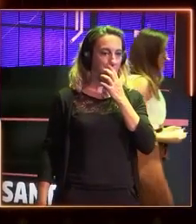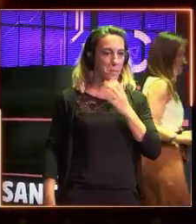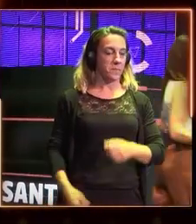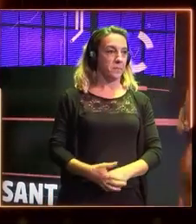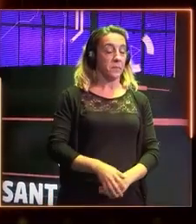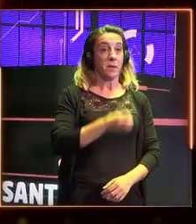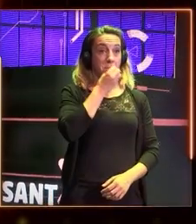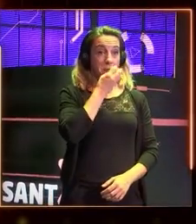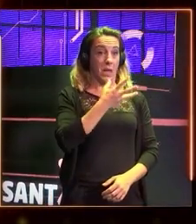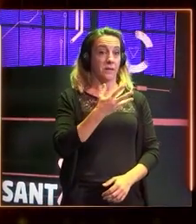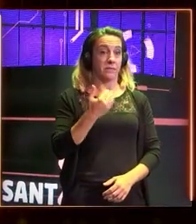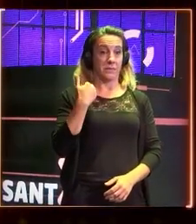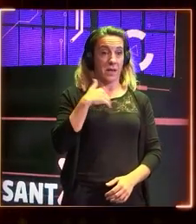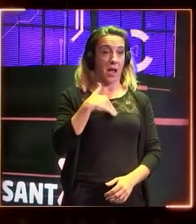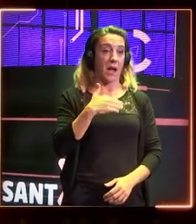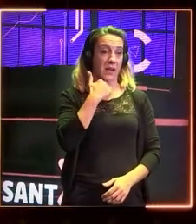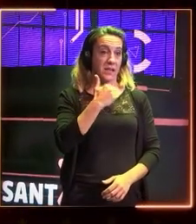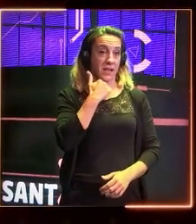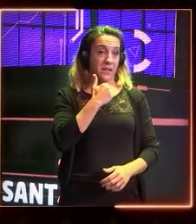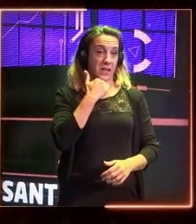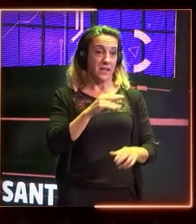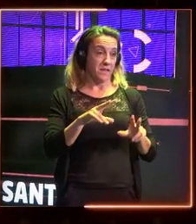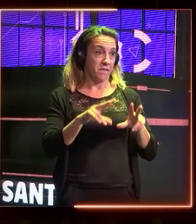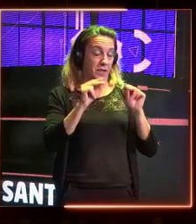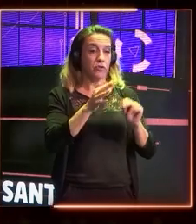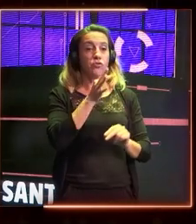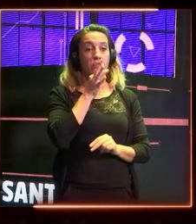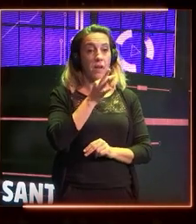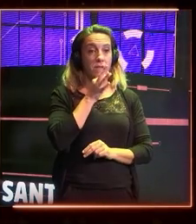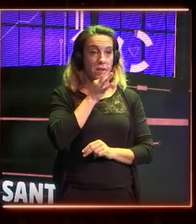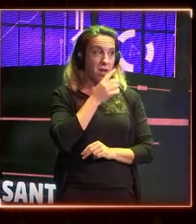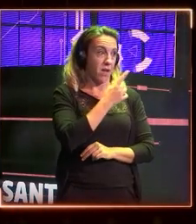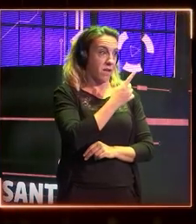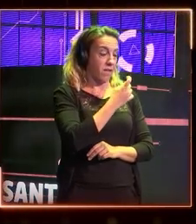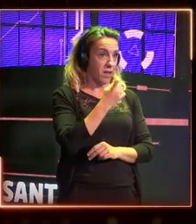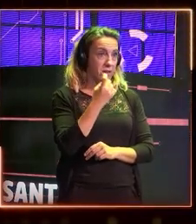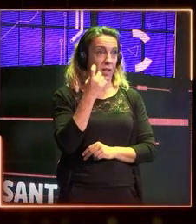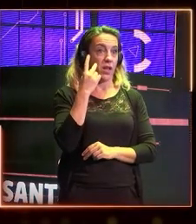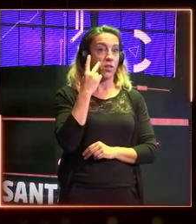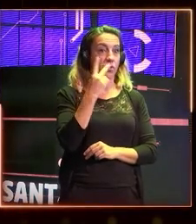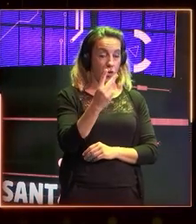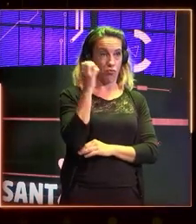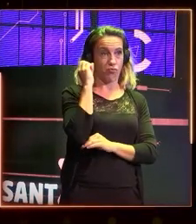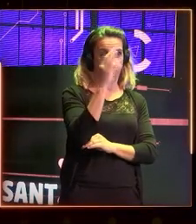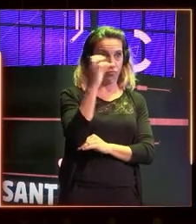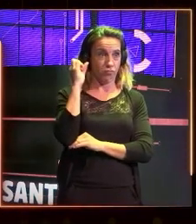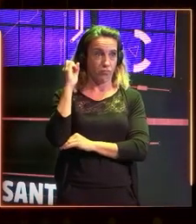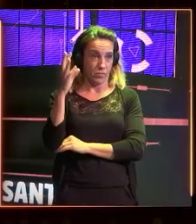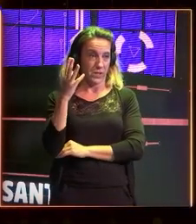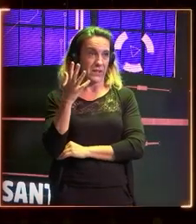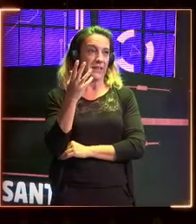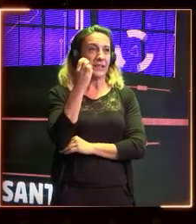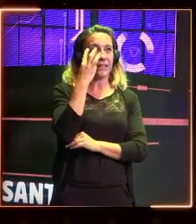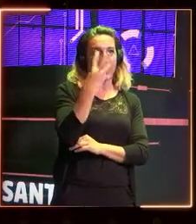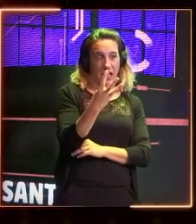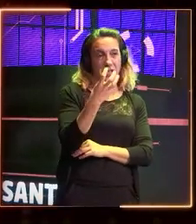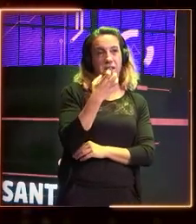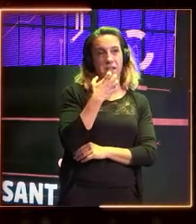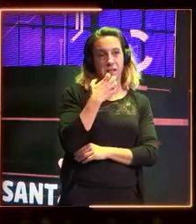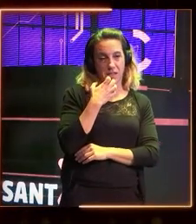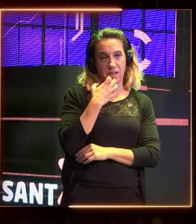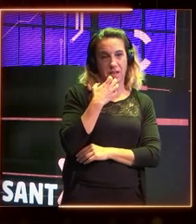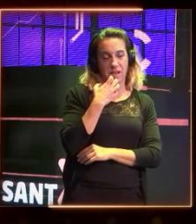Bueno estamos llegando ya casi al final todavía nos quedan por delante dos pesos pesados tres y tenemos en cuenta